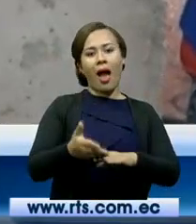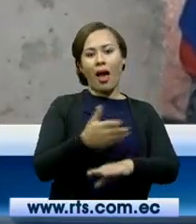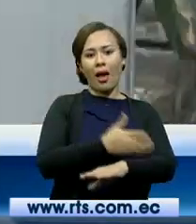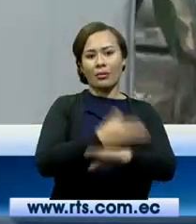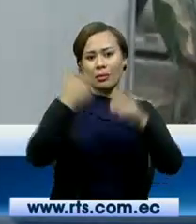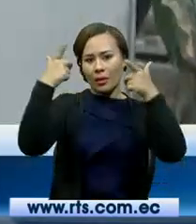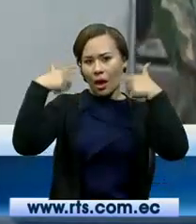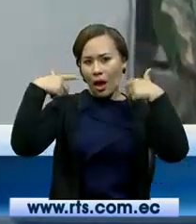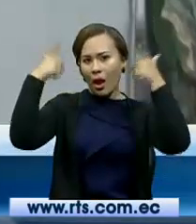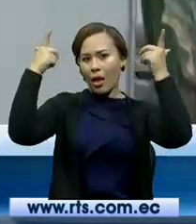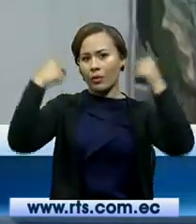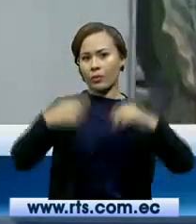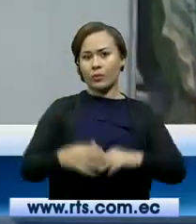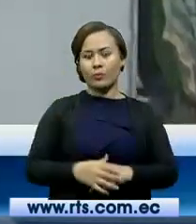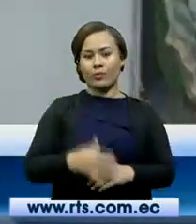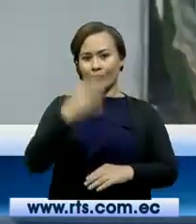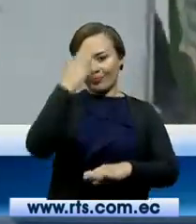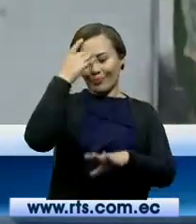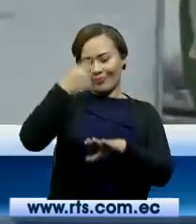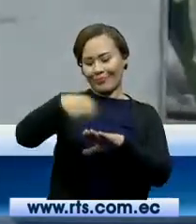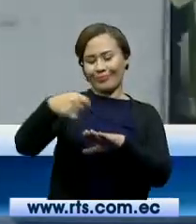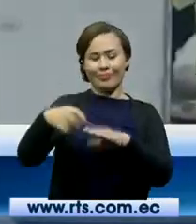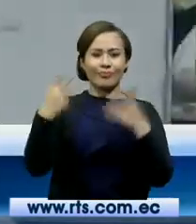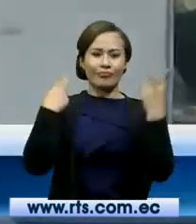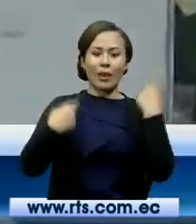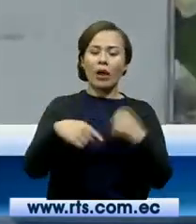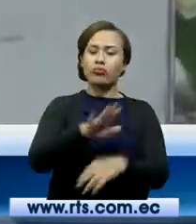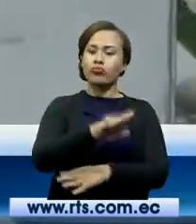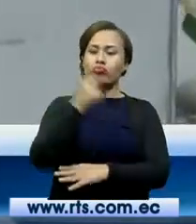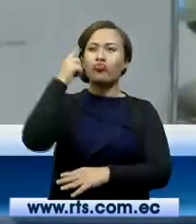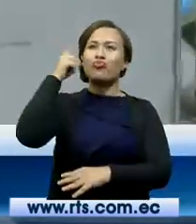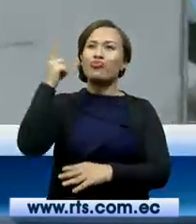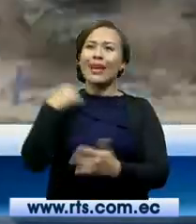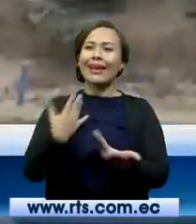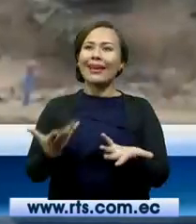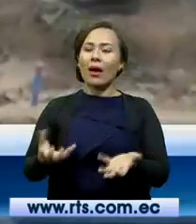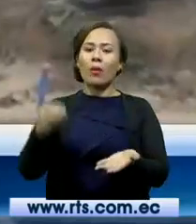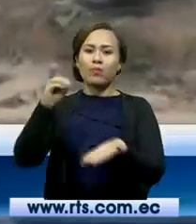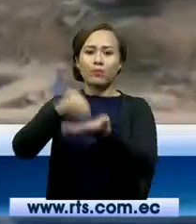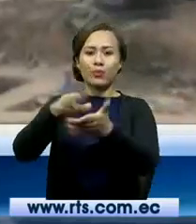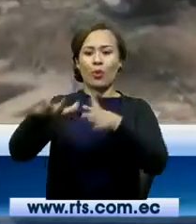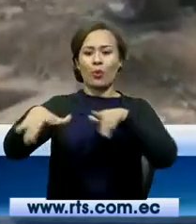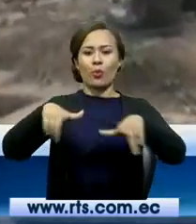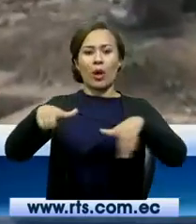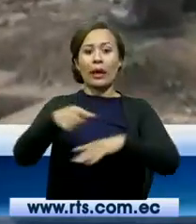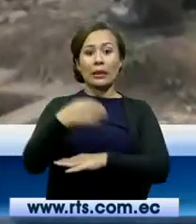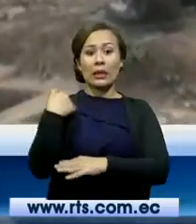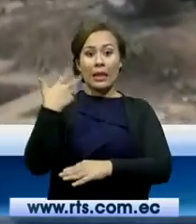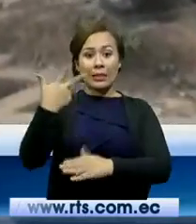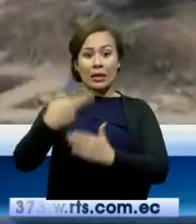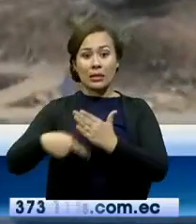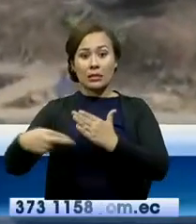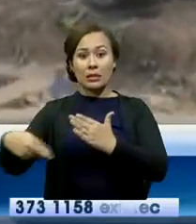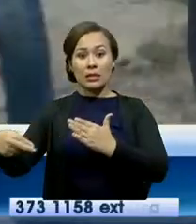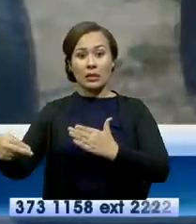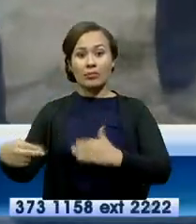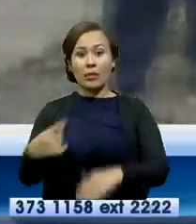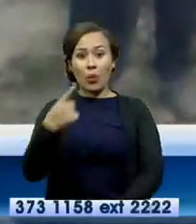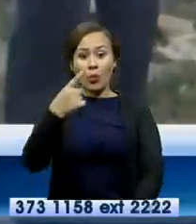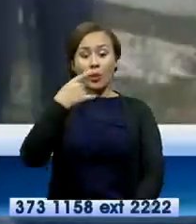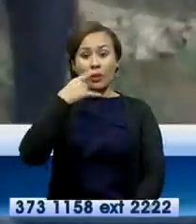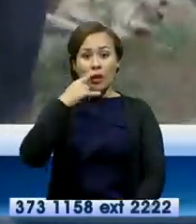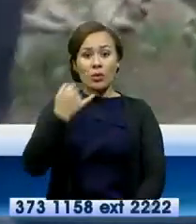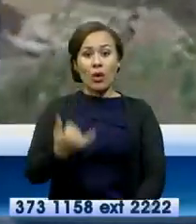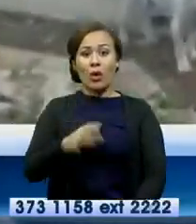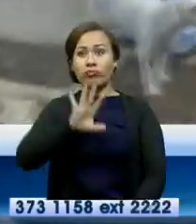rama de belleza no pudo cumplir el sueño de poner su propio gabinete era madre de tres hijos el niño que cayó al pozo se encuentra